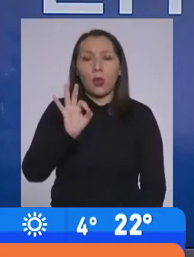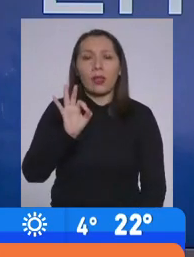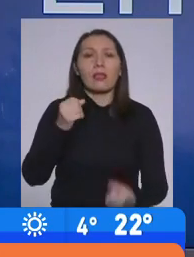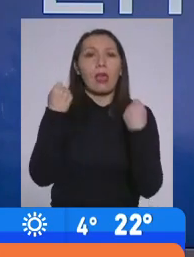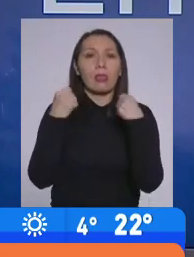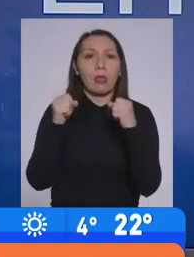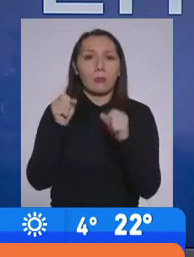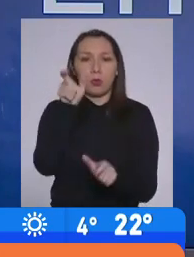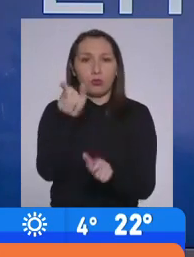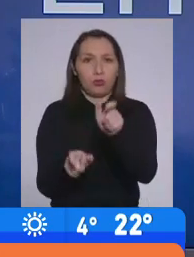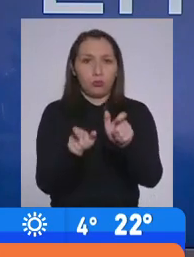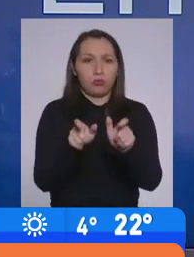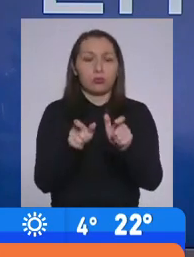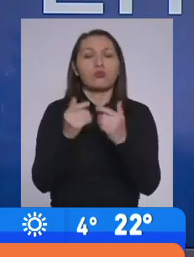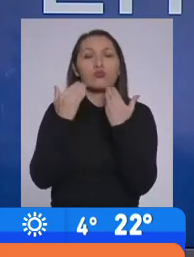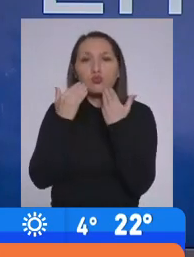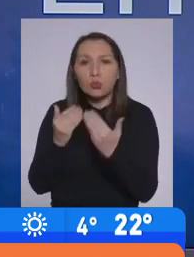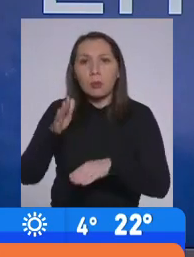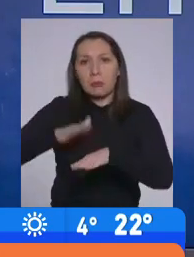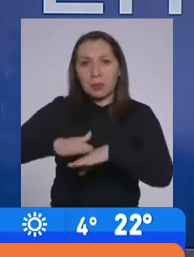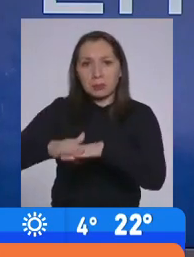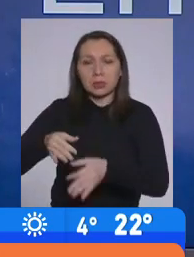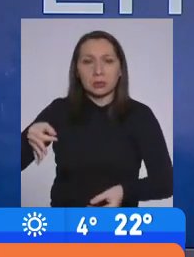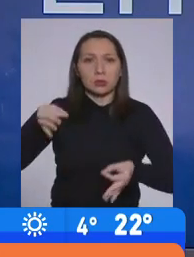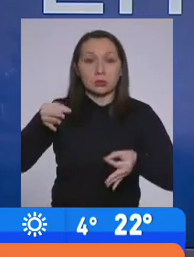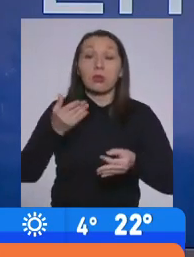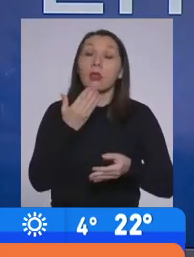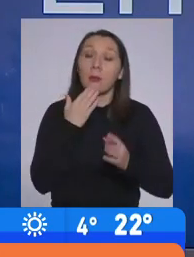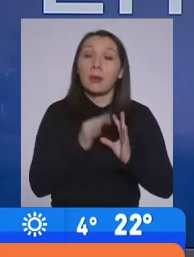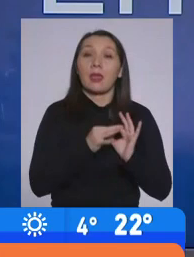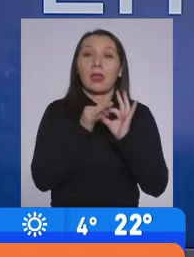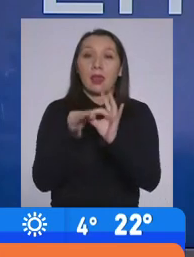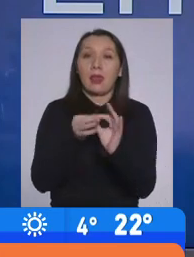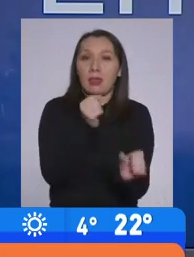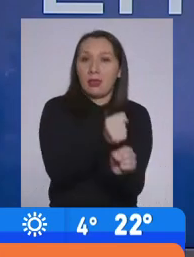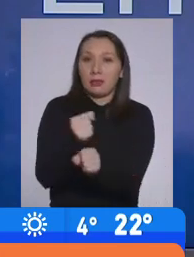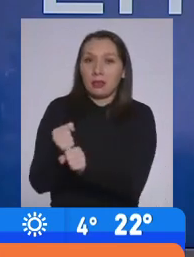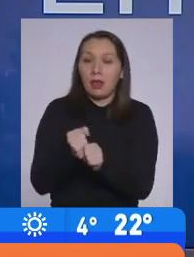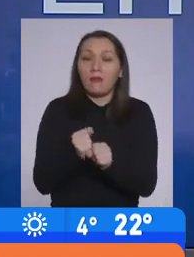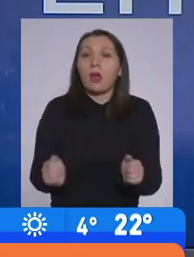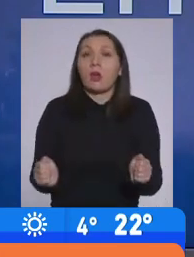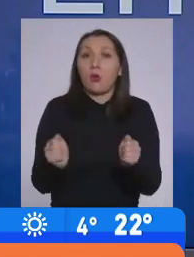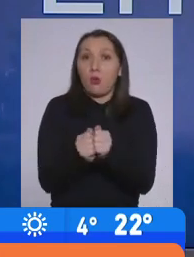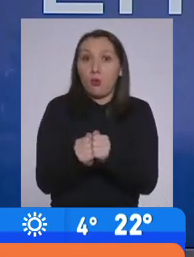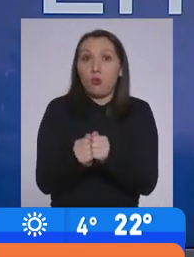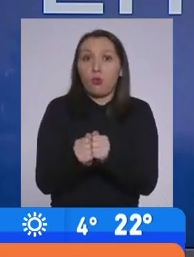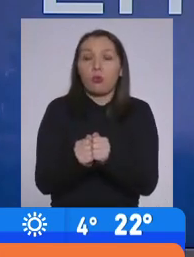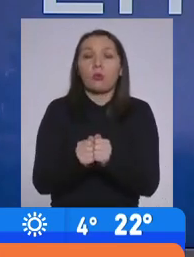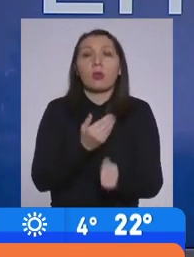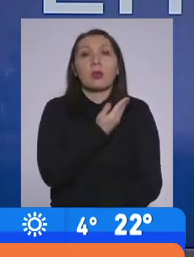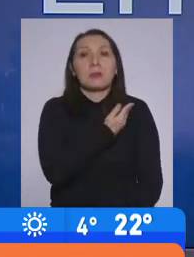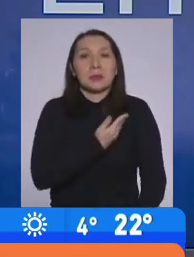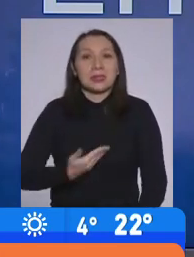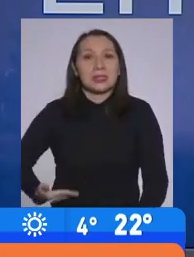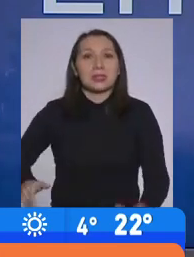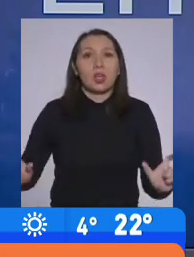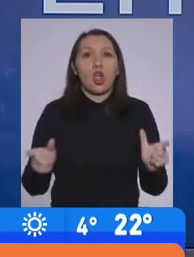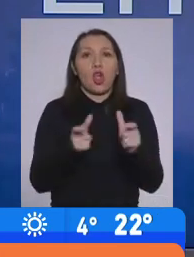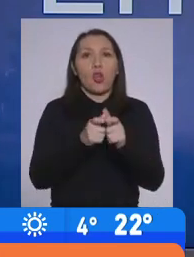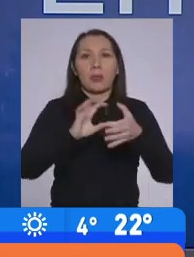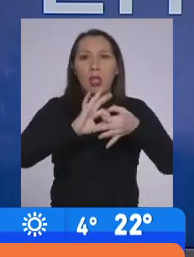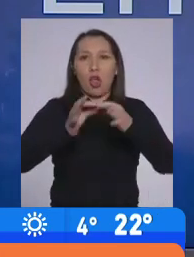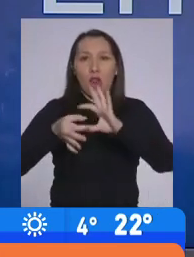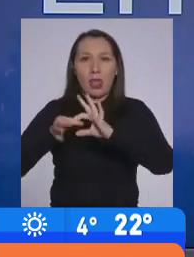deportistas y ahí también quiero agradecer el trabajo que hemos hecho de la mano con el presidente del comité olímpico